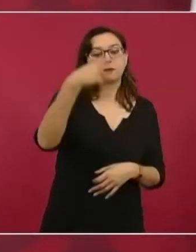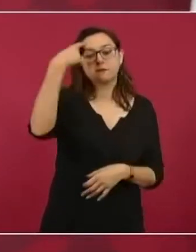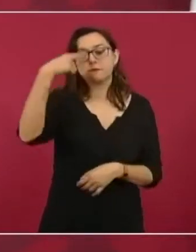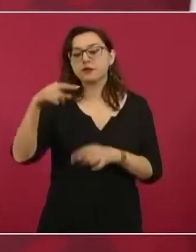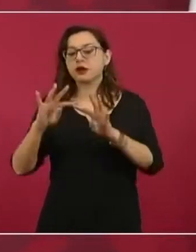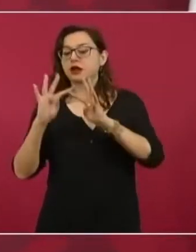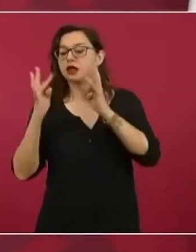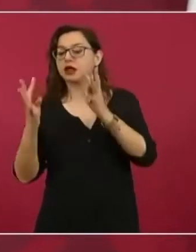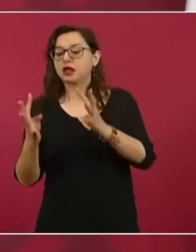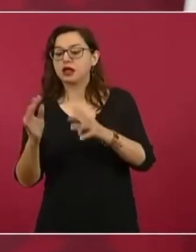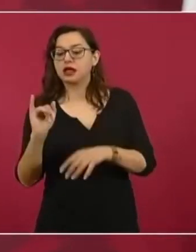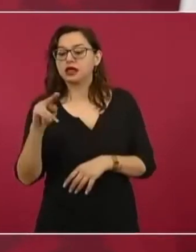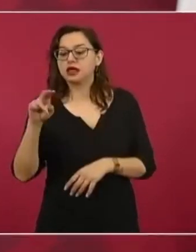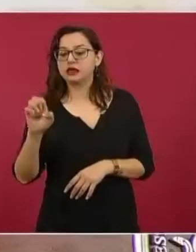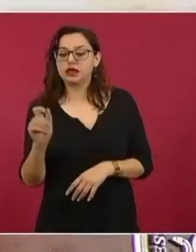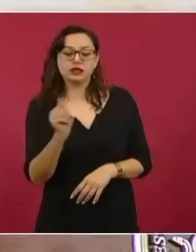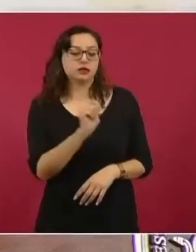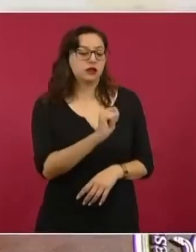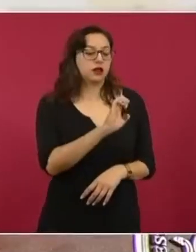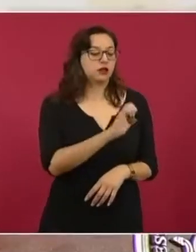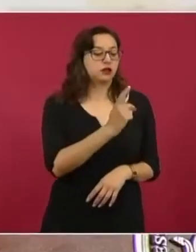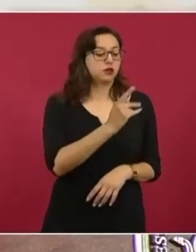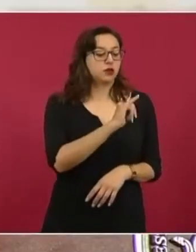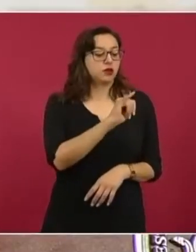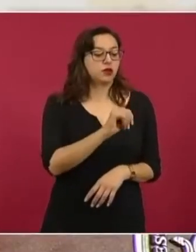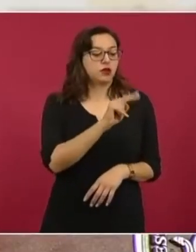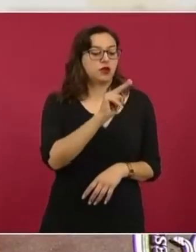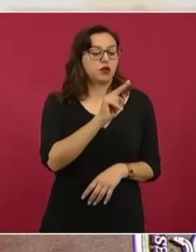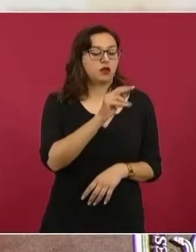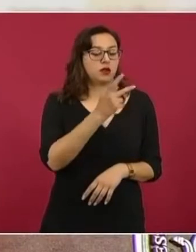verdaderamente independientes,